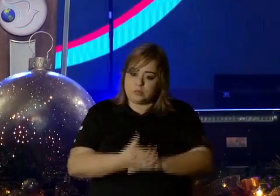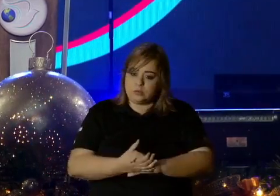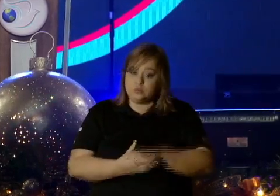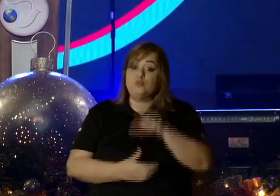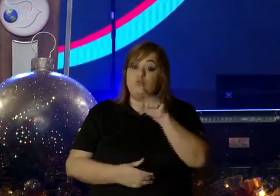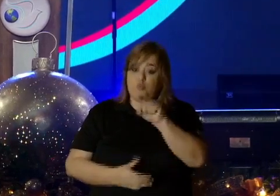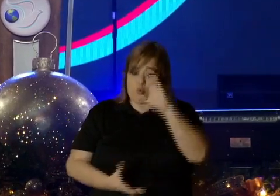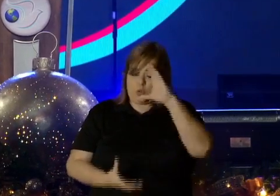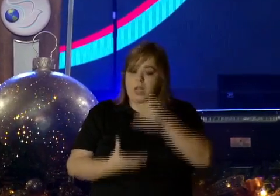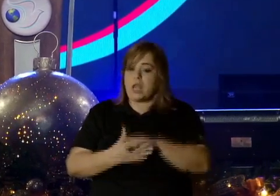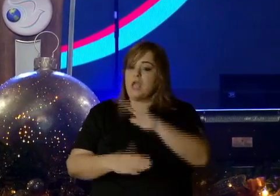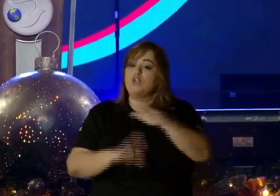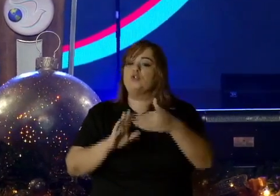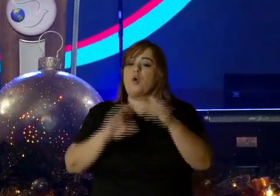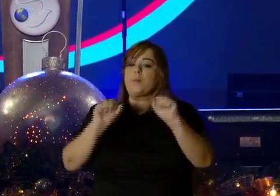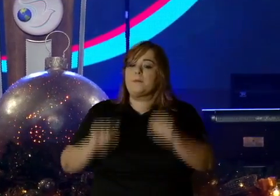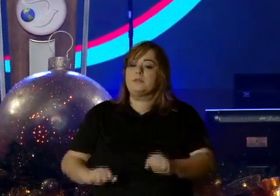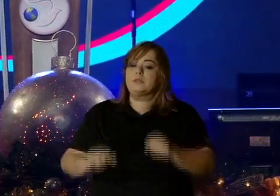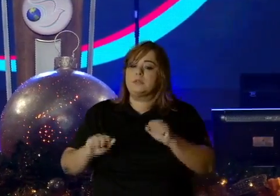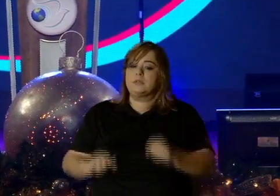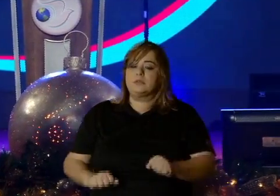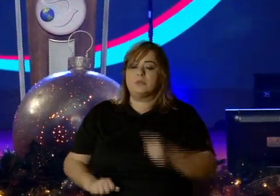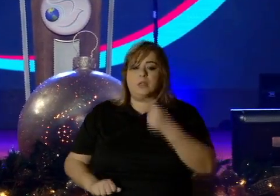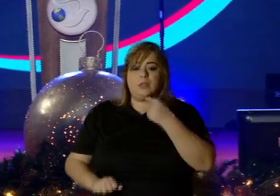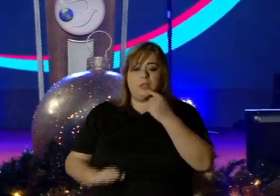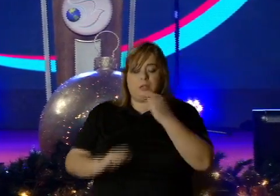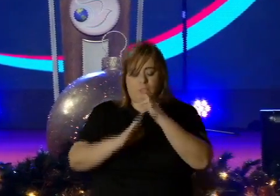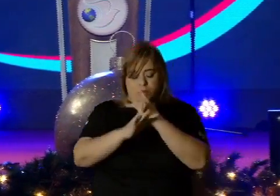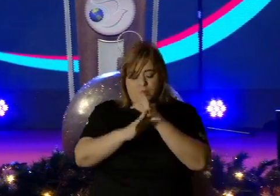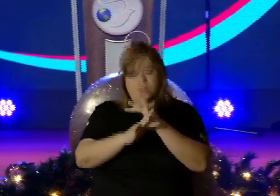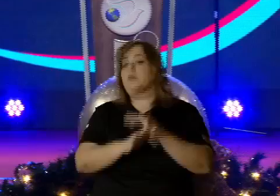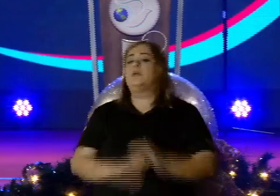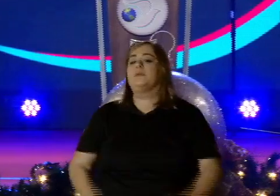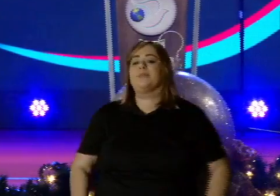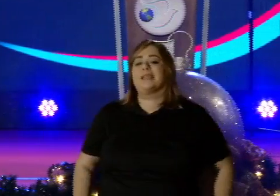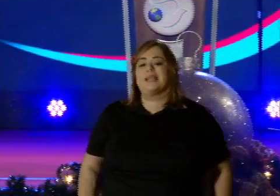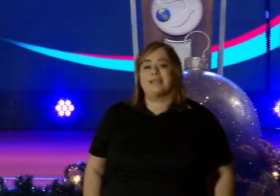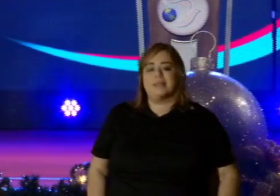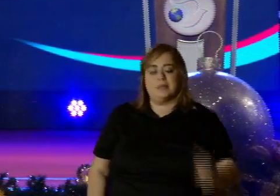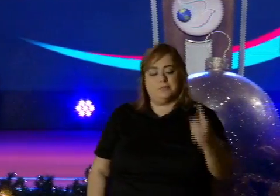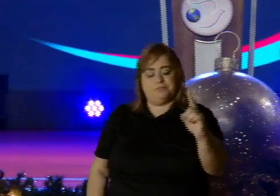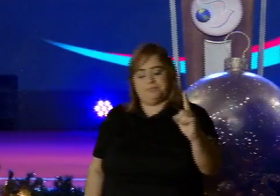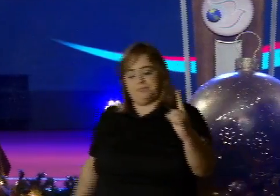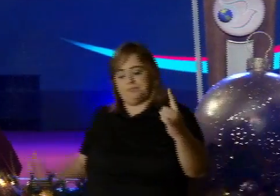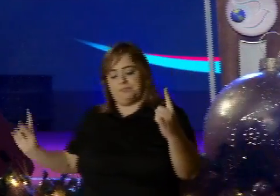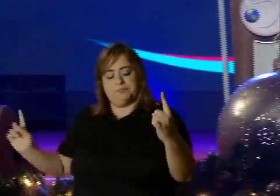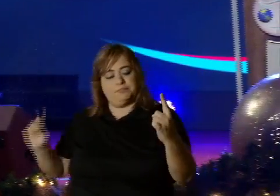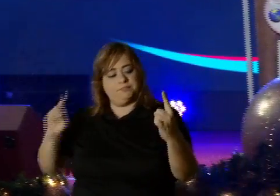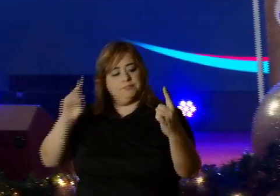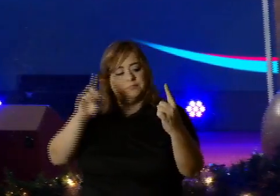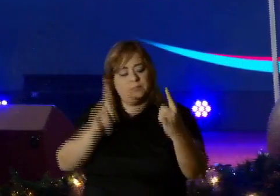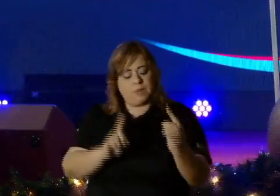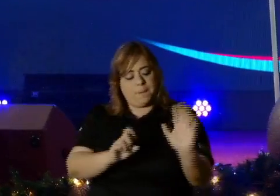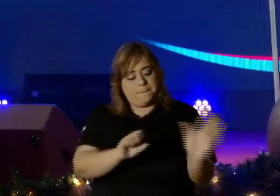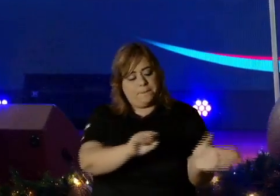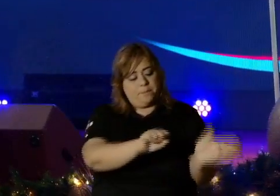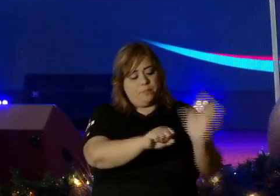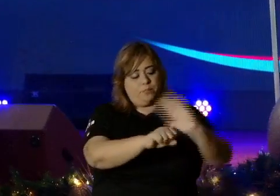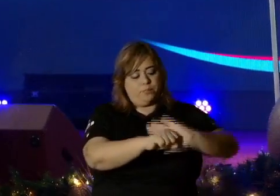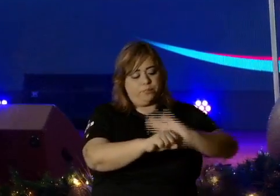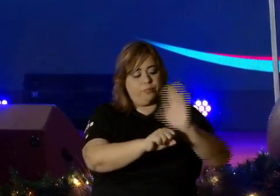es posible. Arrabashanda. Él le dijo a ella, ahora tú me vienes con eso, no te atreves a mover la piedra, pues yo te